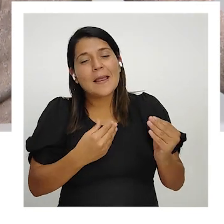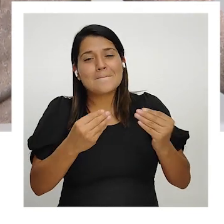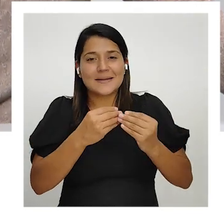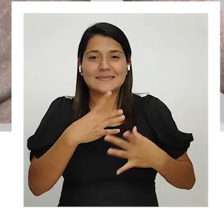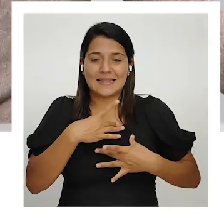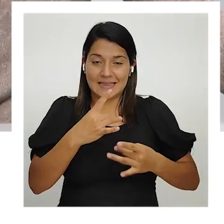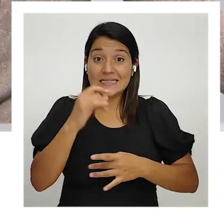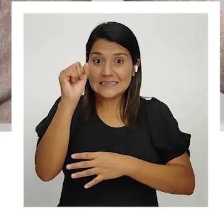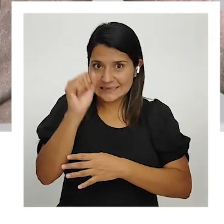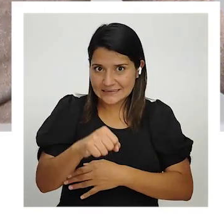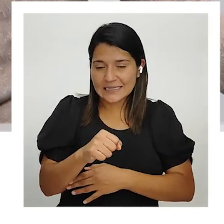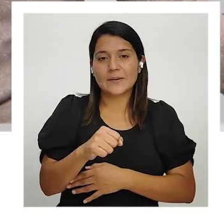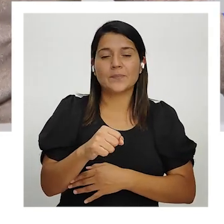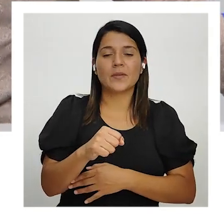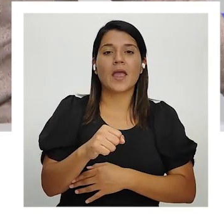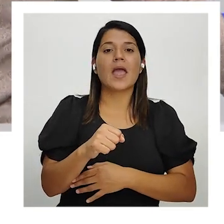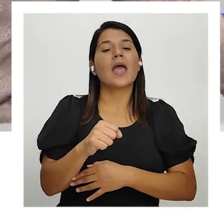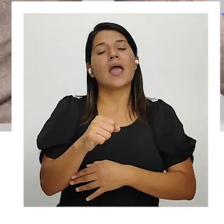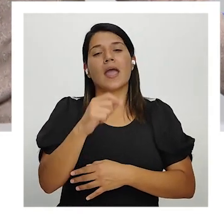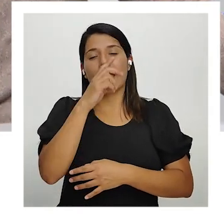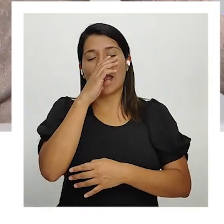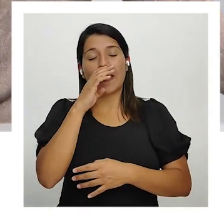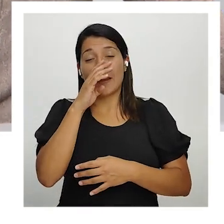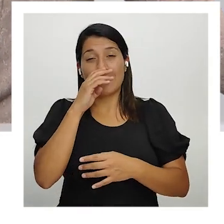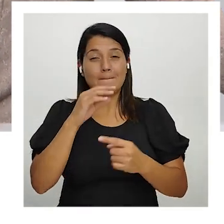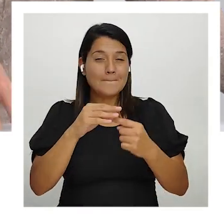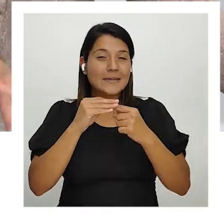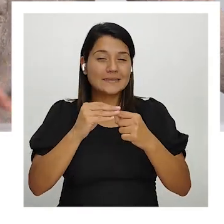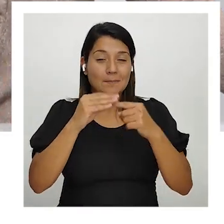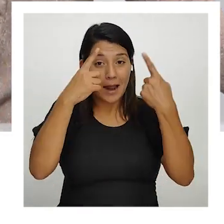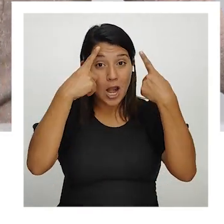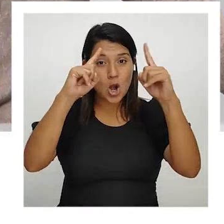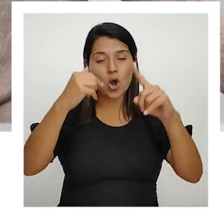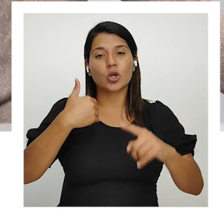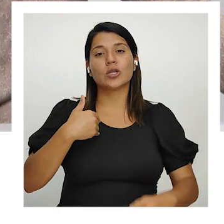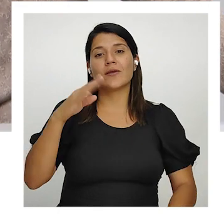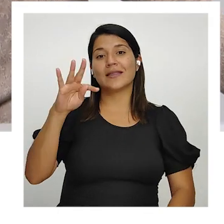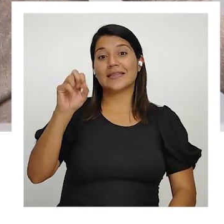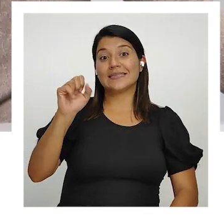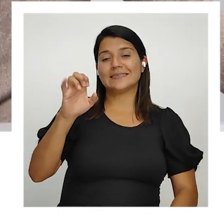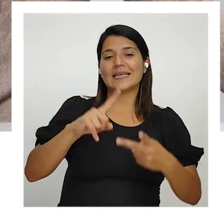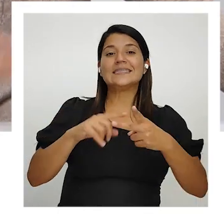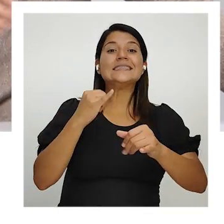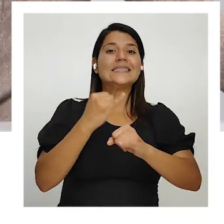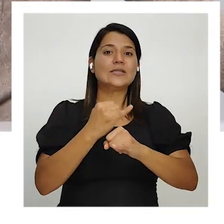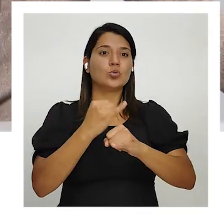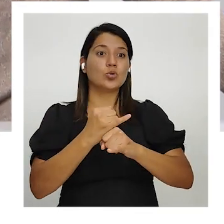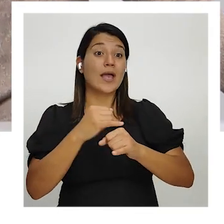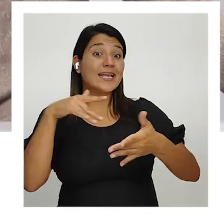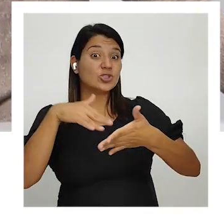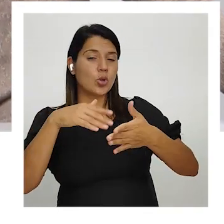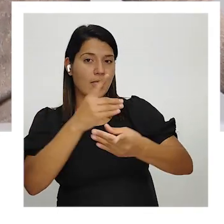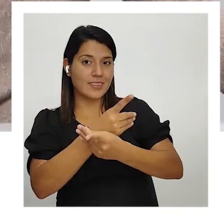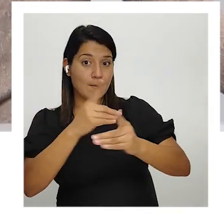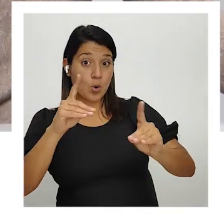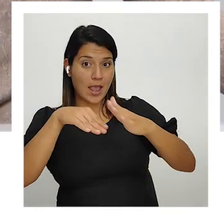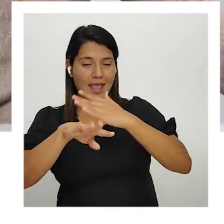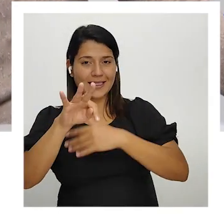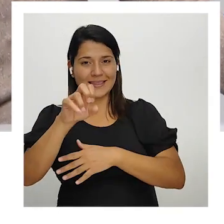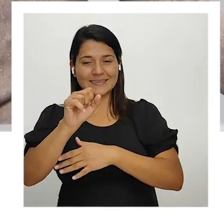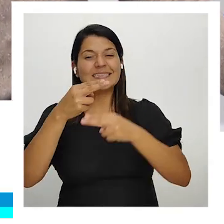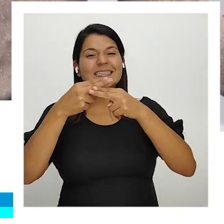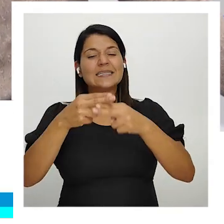Sí, el producto estrella del Tribunal Supremo de Elecciones y del Instituto de Formación y Estudios en Democracia del Tribunal Supremo de Elecciones se